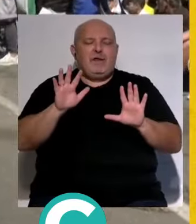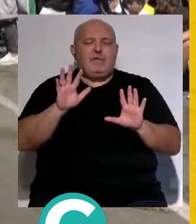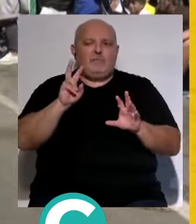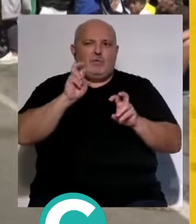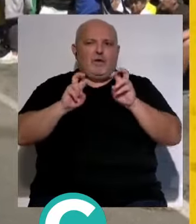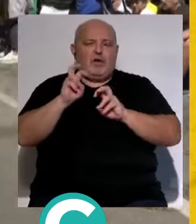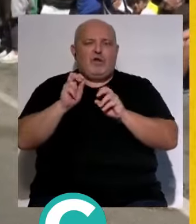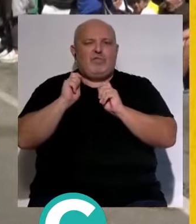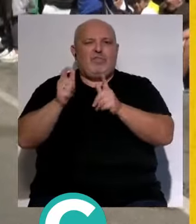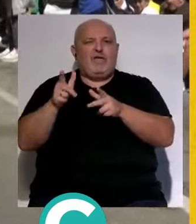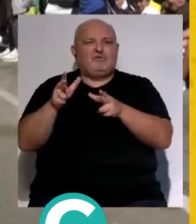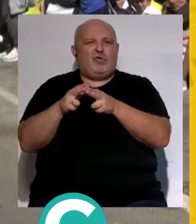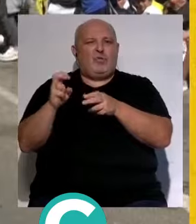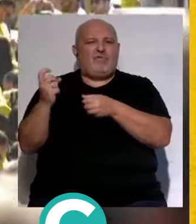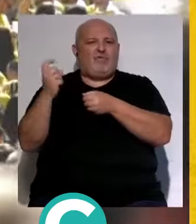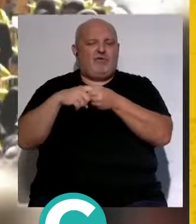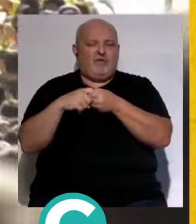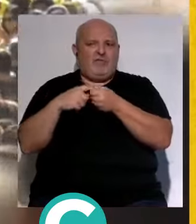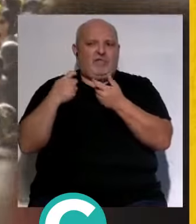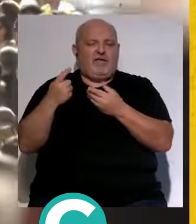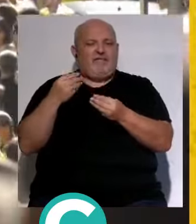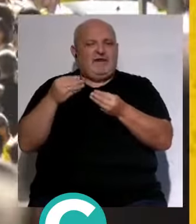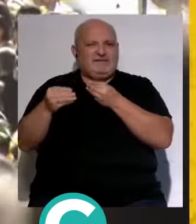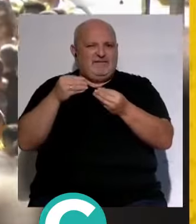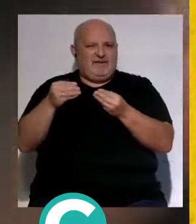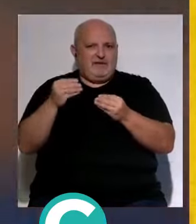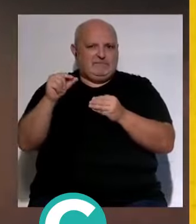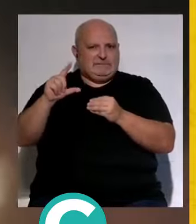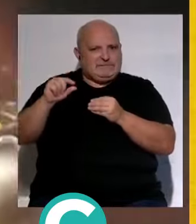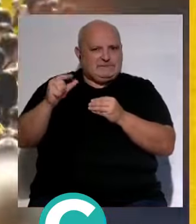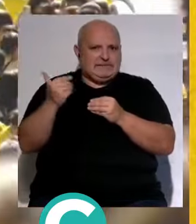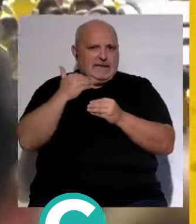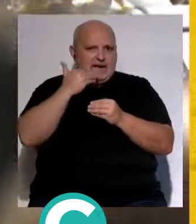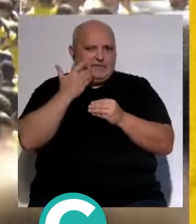empáticos con el resto de la afición, ¿no? Y